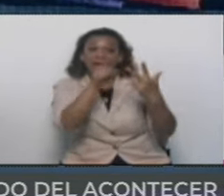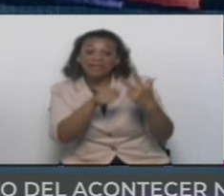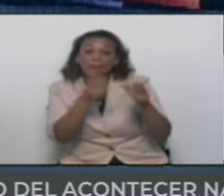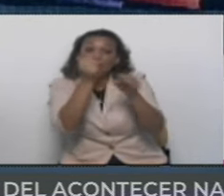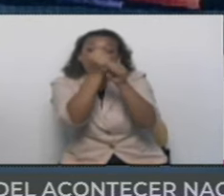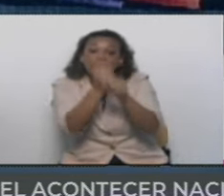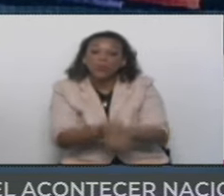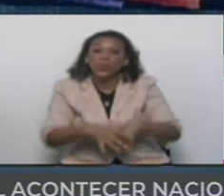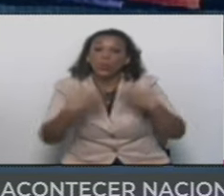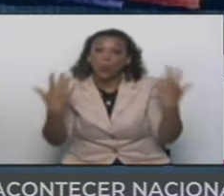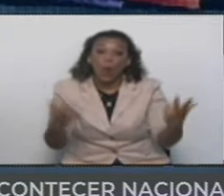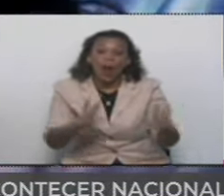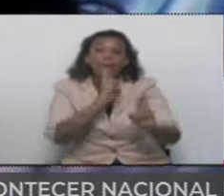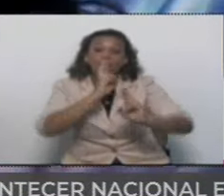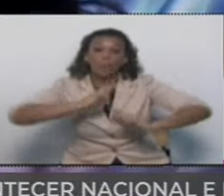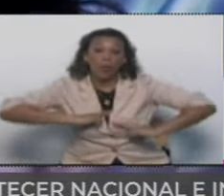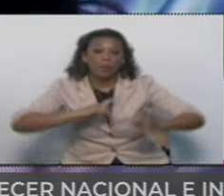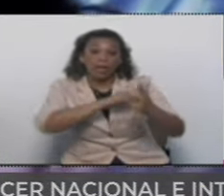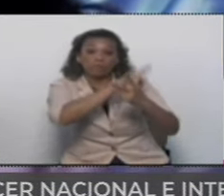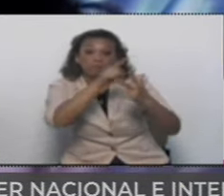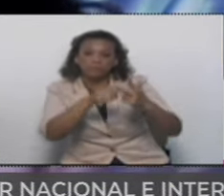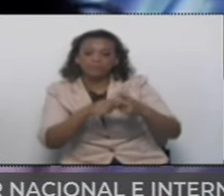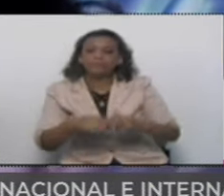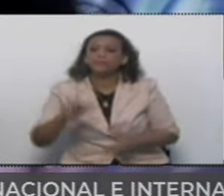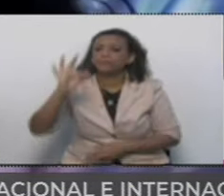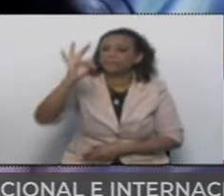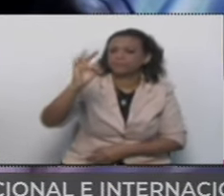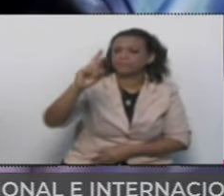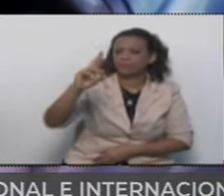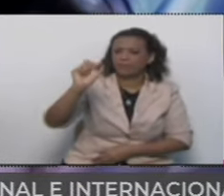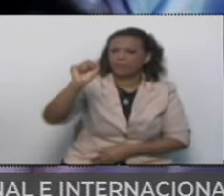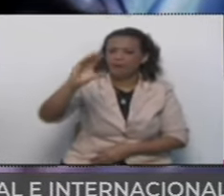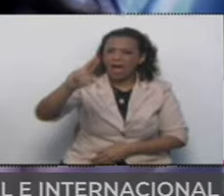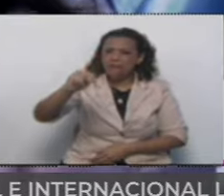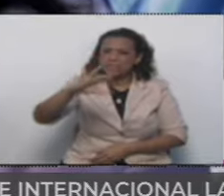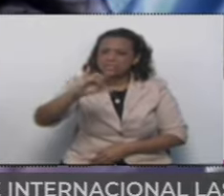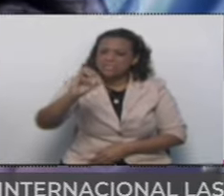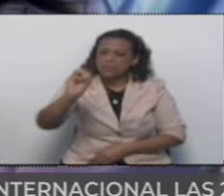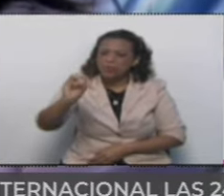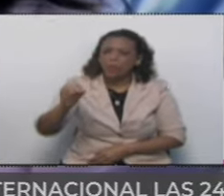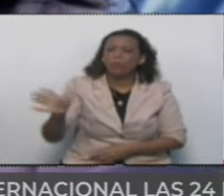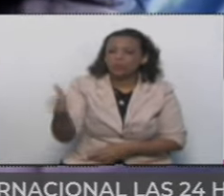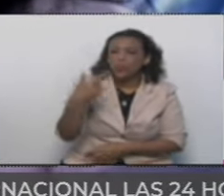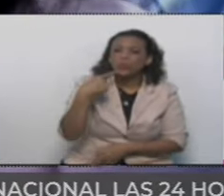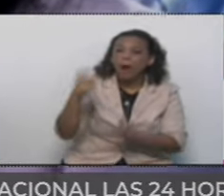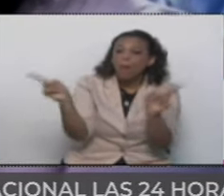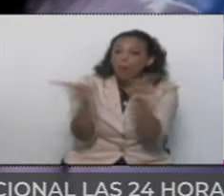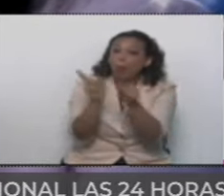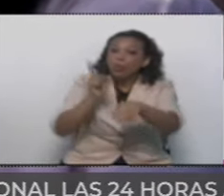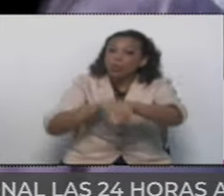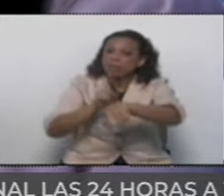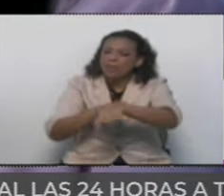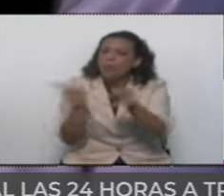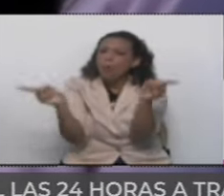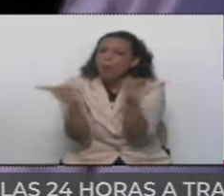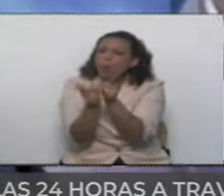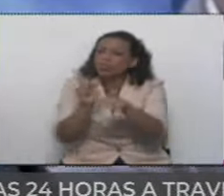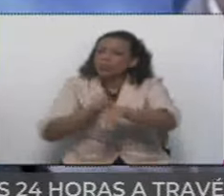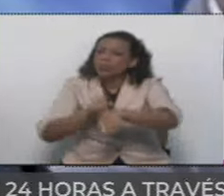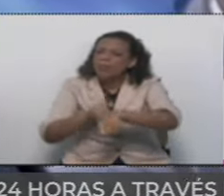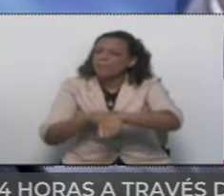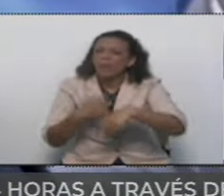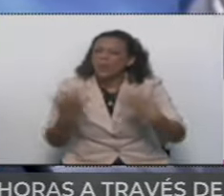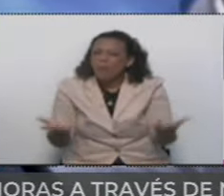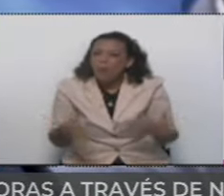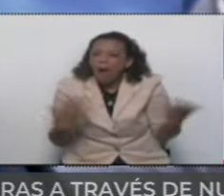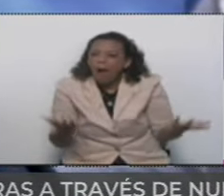esperando, compañero Francisco Ameliás. El producto de corto plazo, pudiéramos decir,